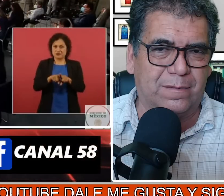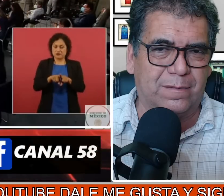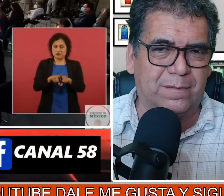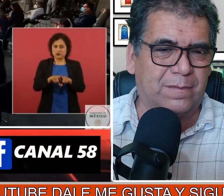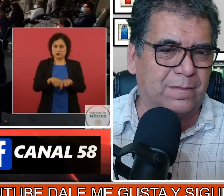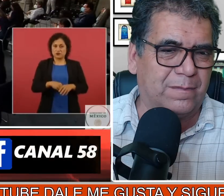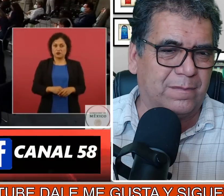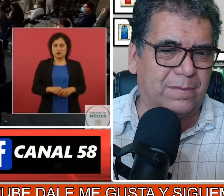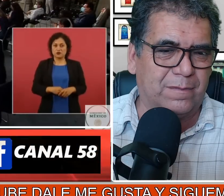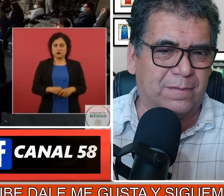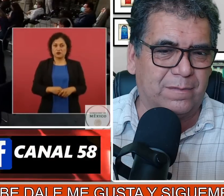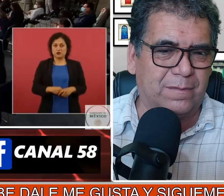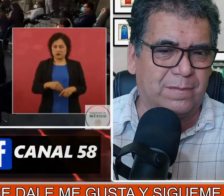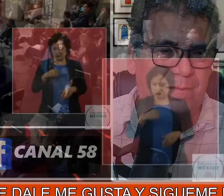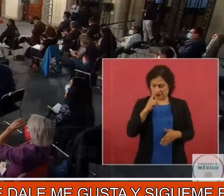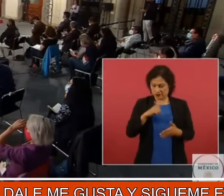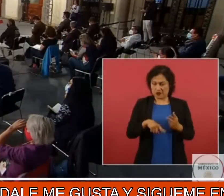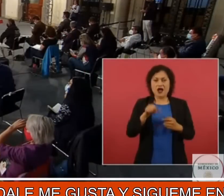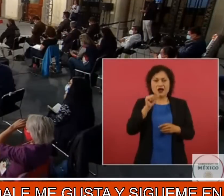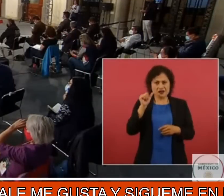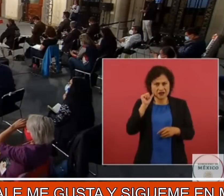el miércoles, ayer.